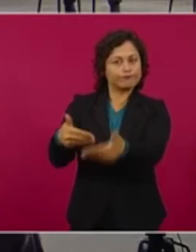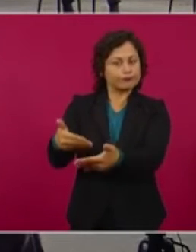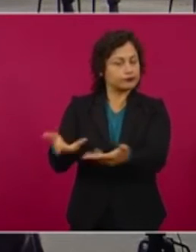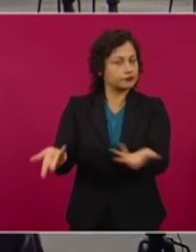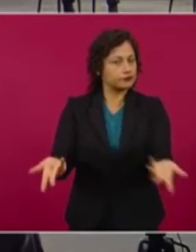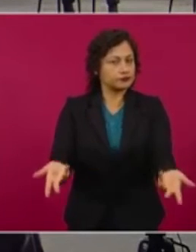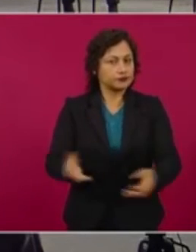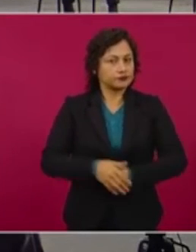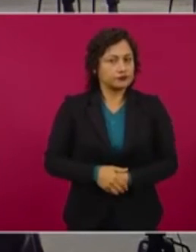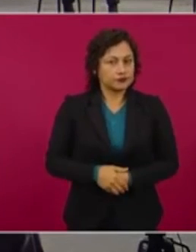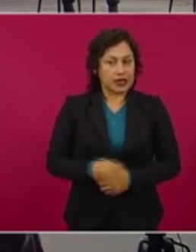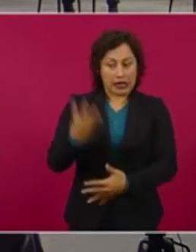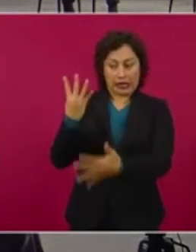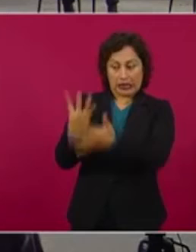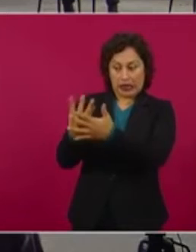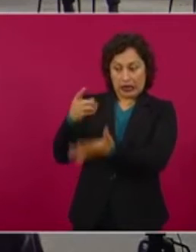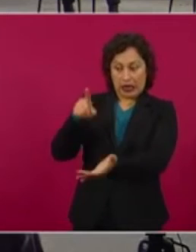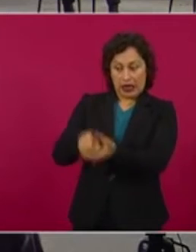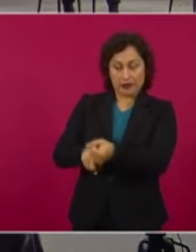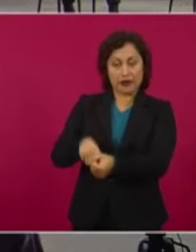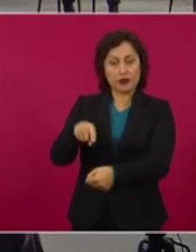estuviesen ocupados o no.